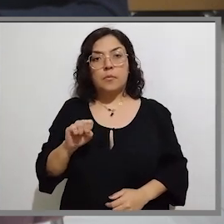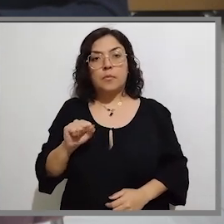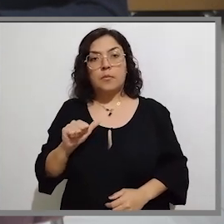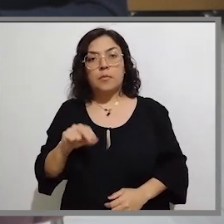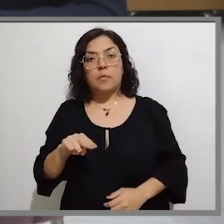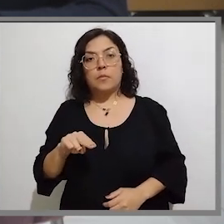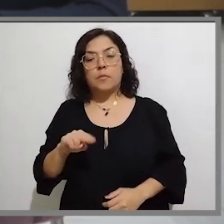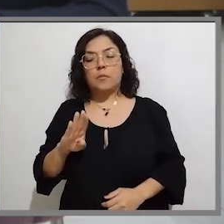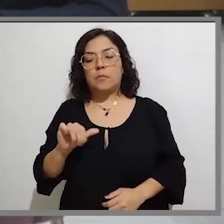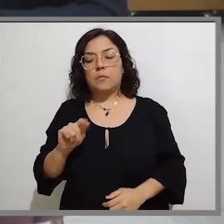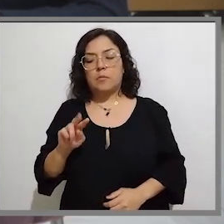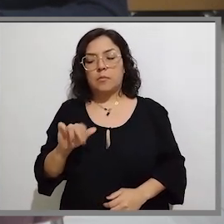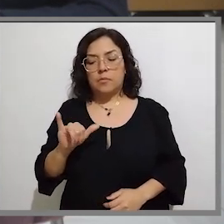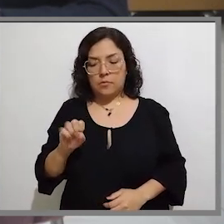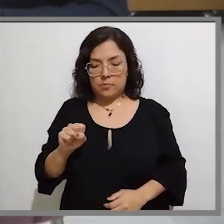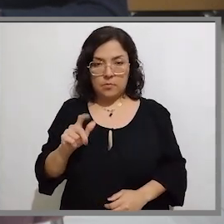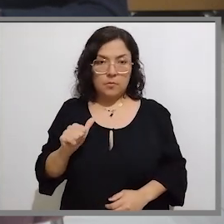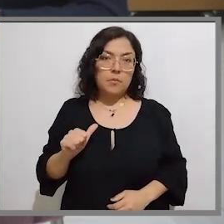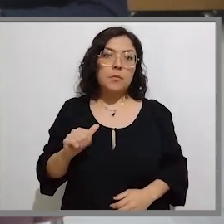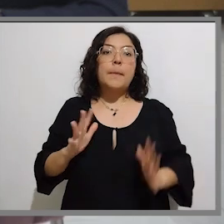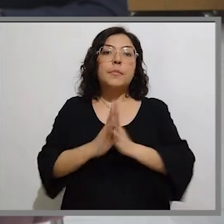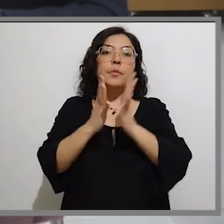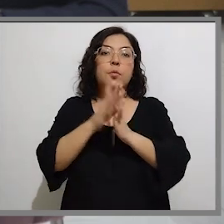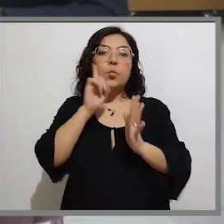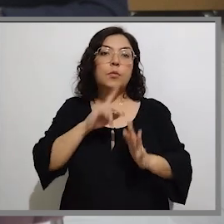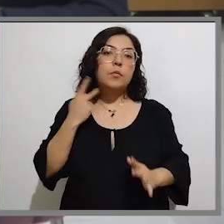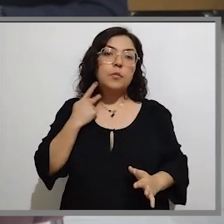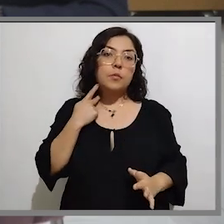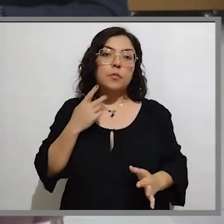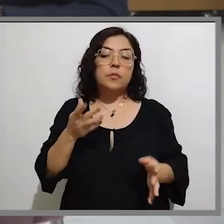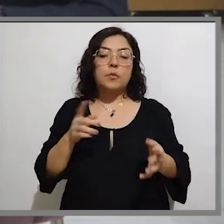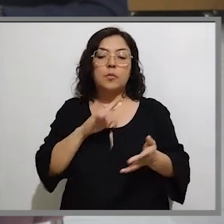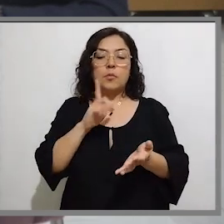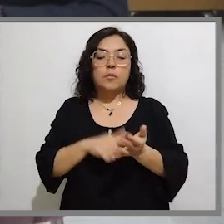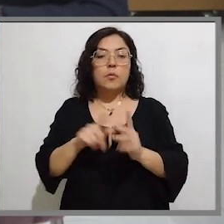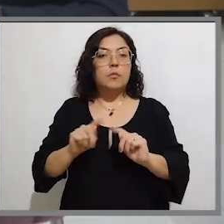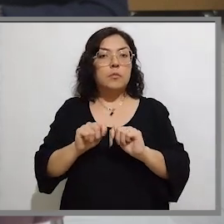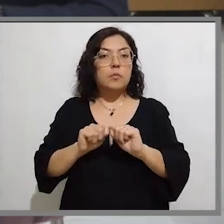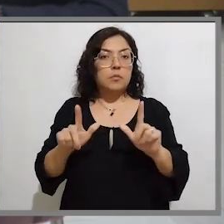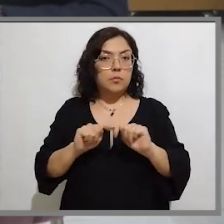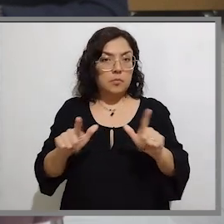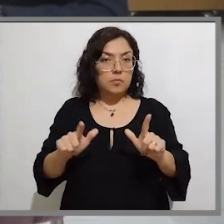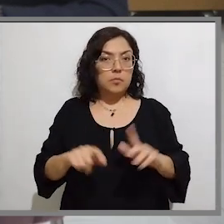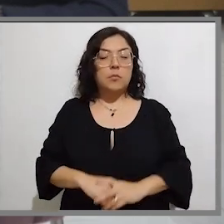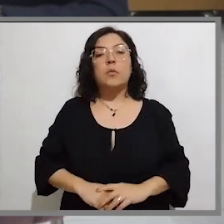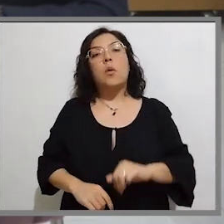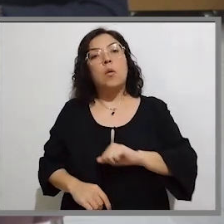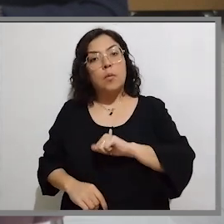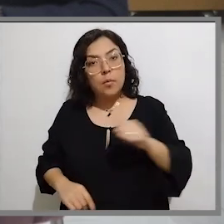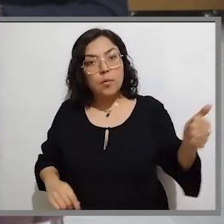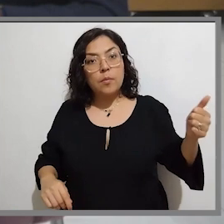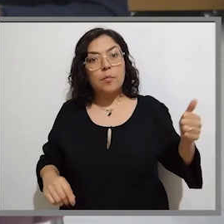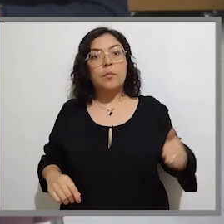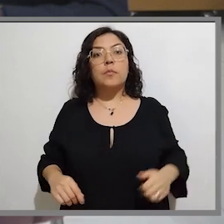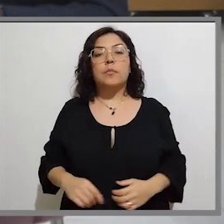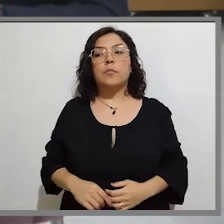en el estado de Tlaxcala. En materia de paridad, tenemos la participación del consejero Oscar Daniel Rodríguez Fuentes con